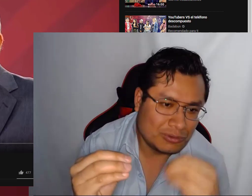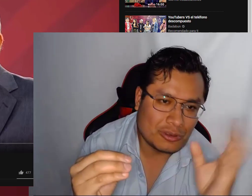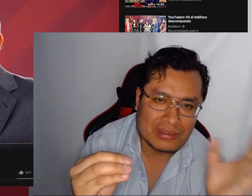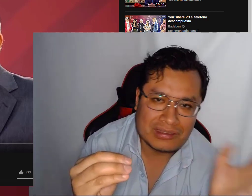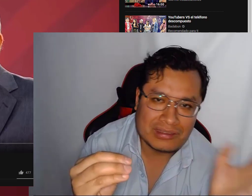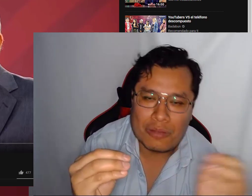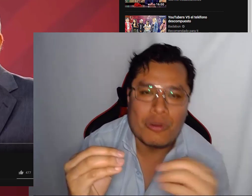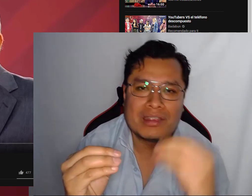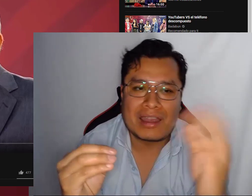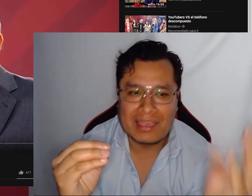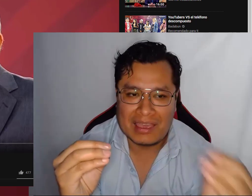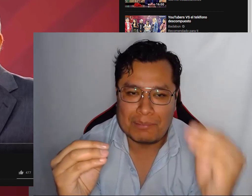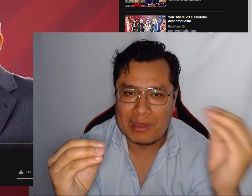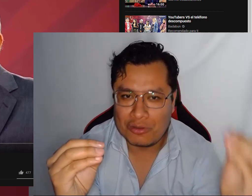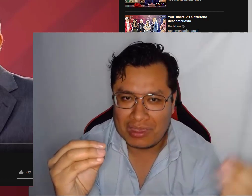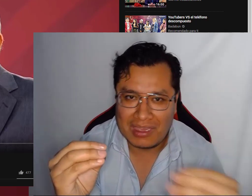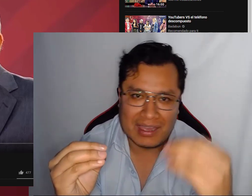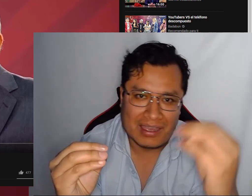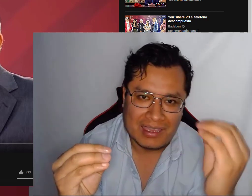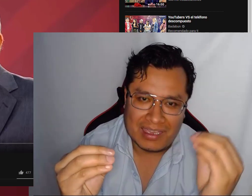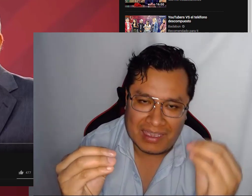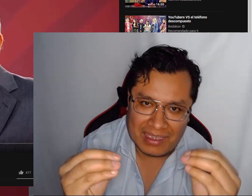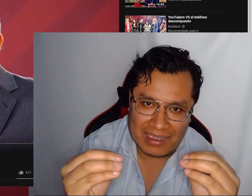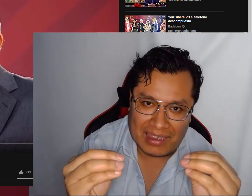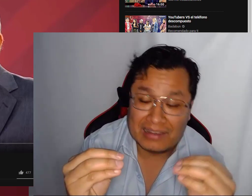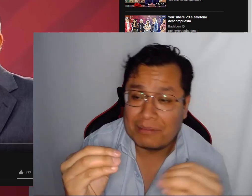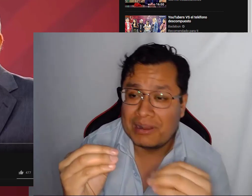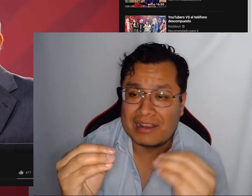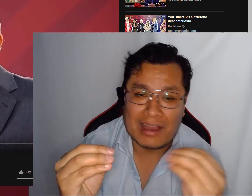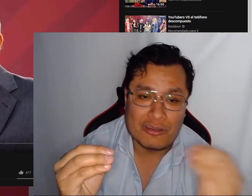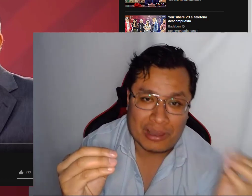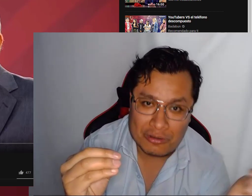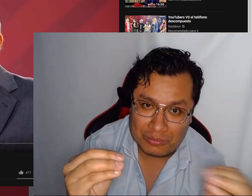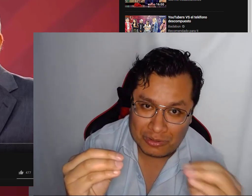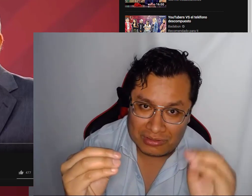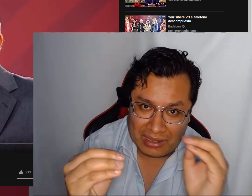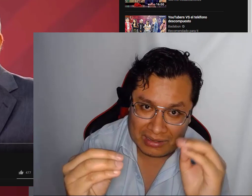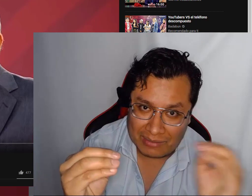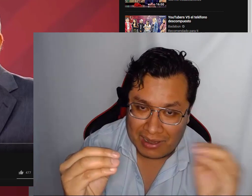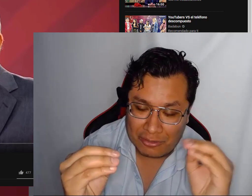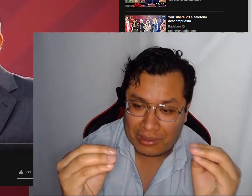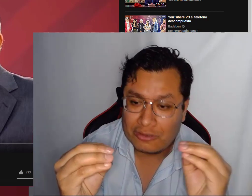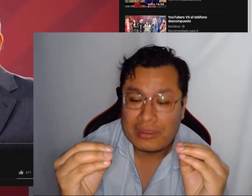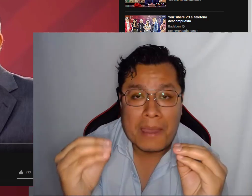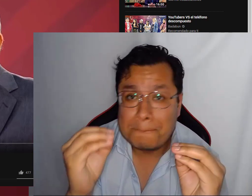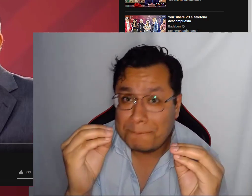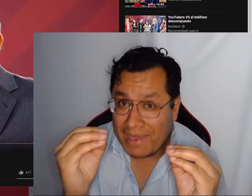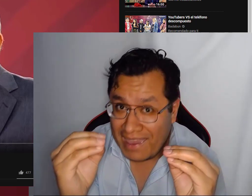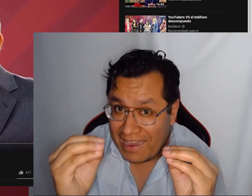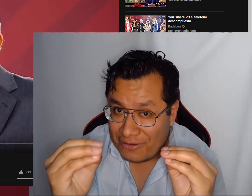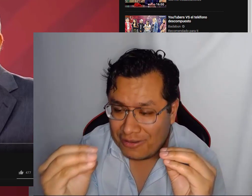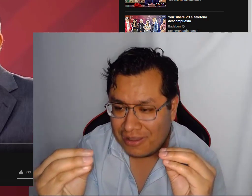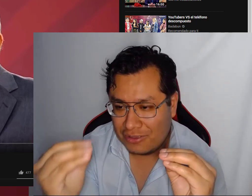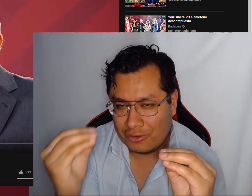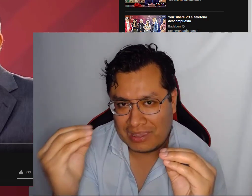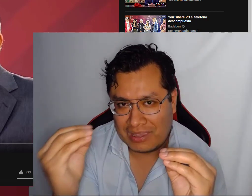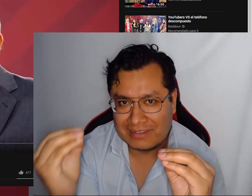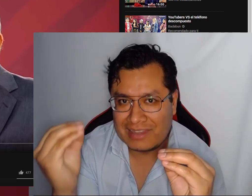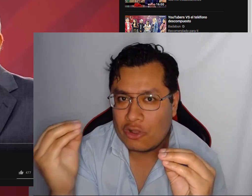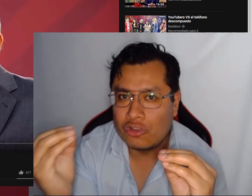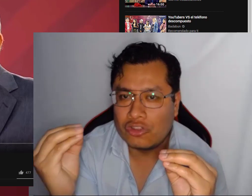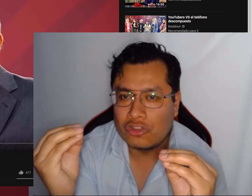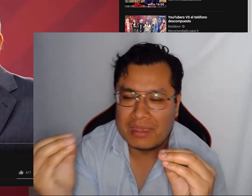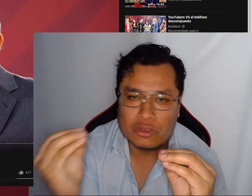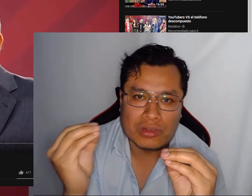tienes pues toda esta como energía pedagogía el saber tratar a los alumnos y el trabajar con ellos pero no